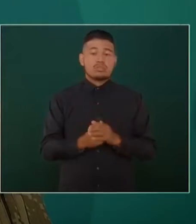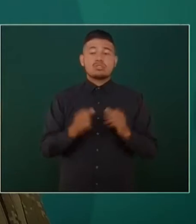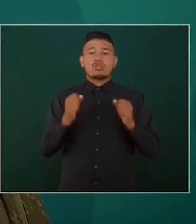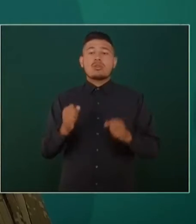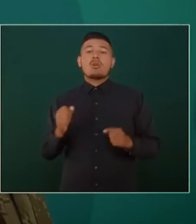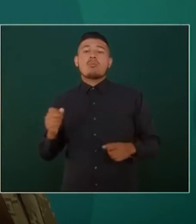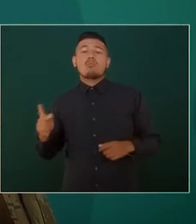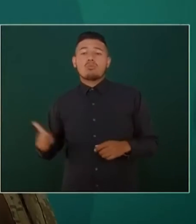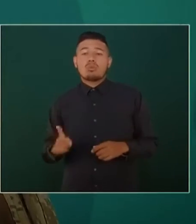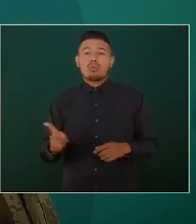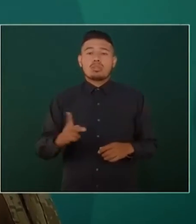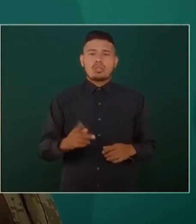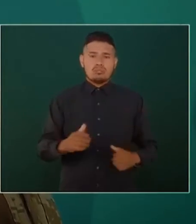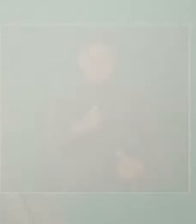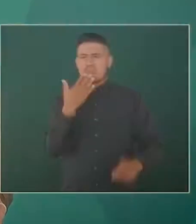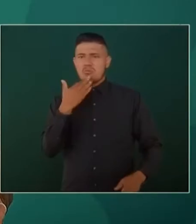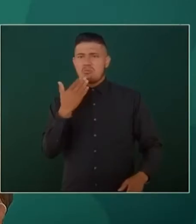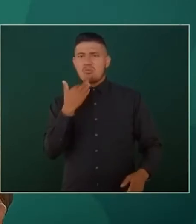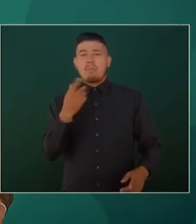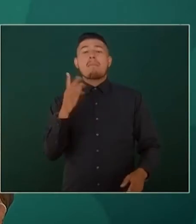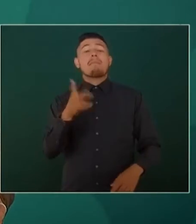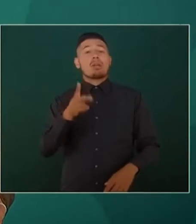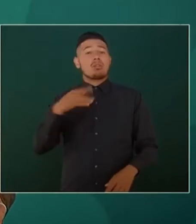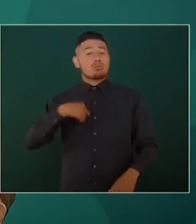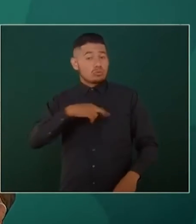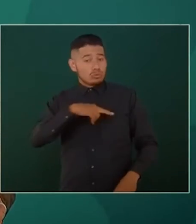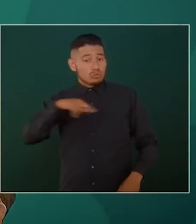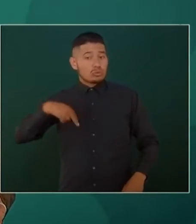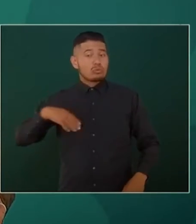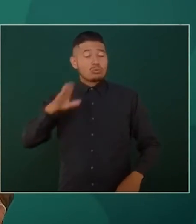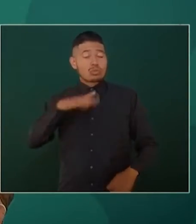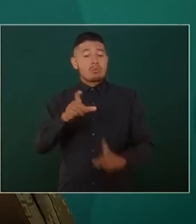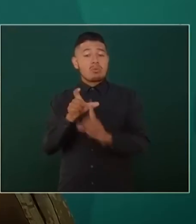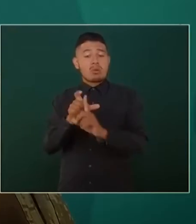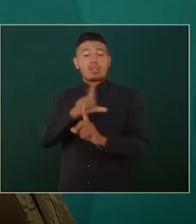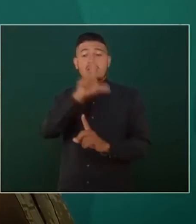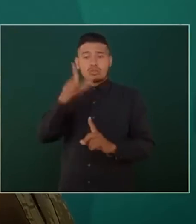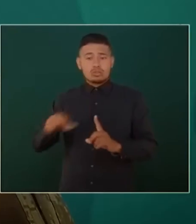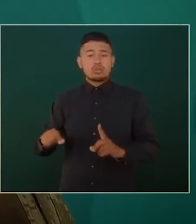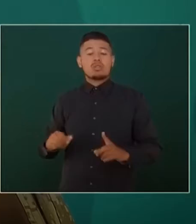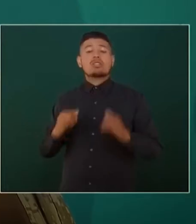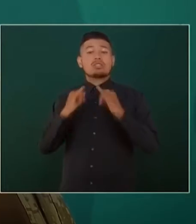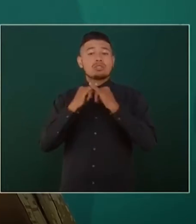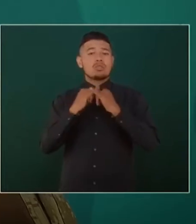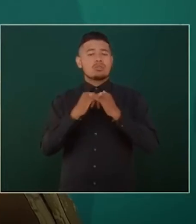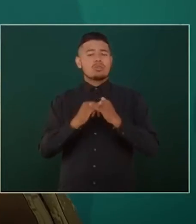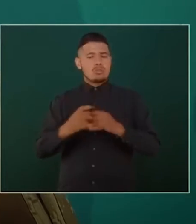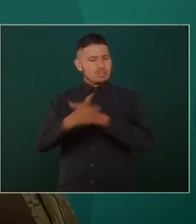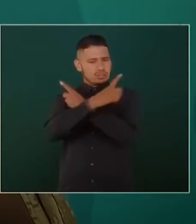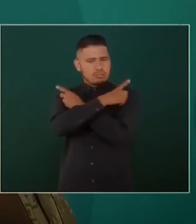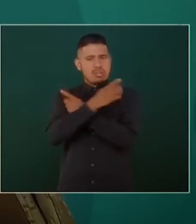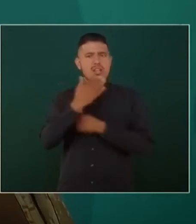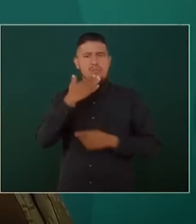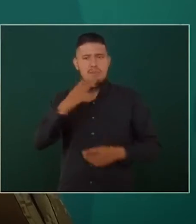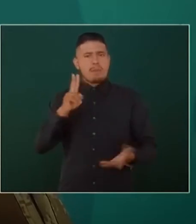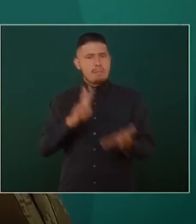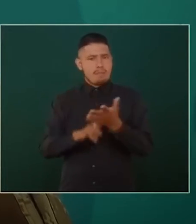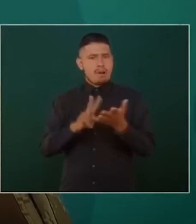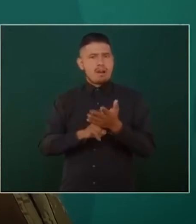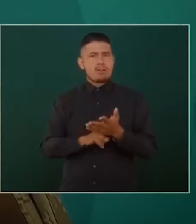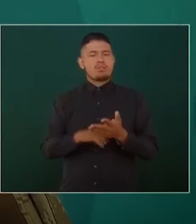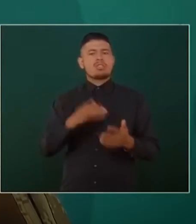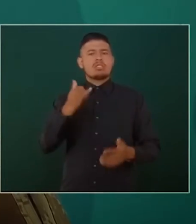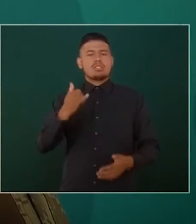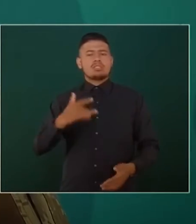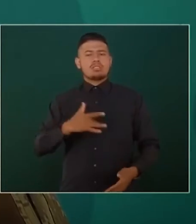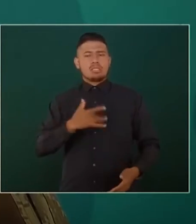seguridad pública la parte militar. Buscamos en la Guardia Nacional una institución con disciplina, con valores y con